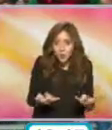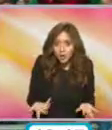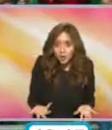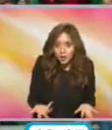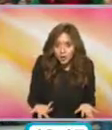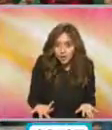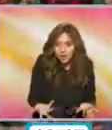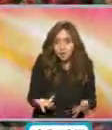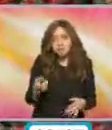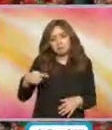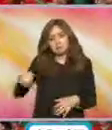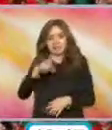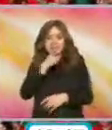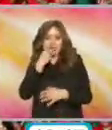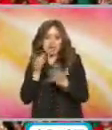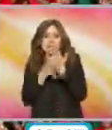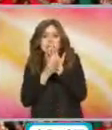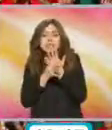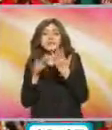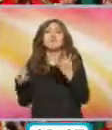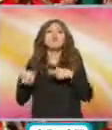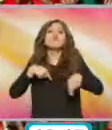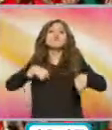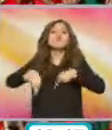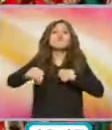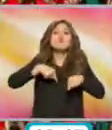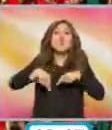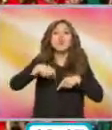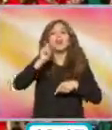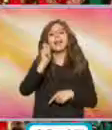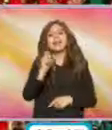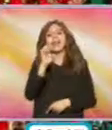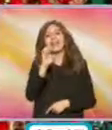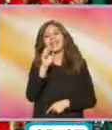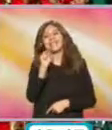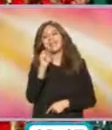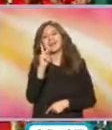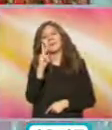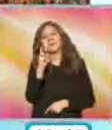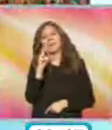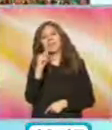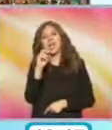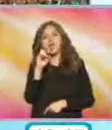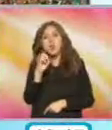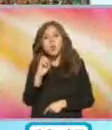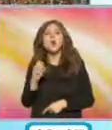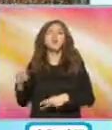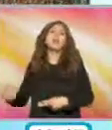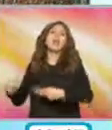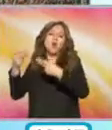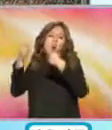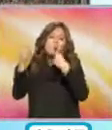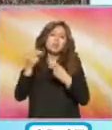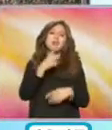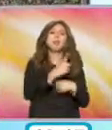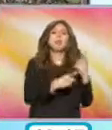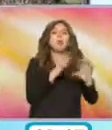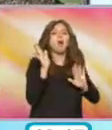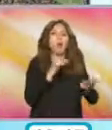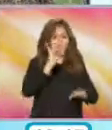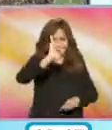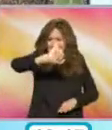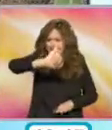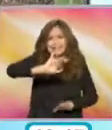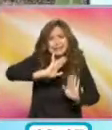sea, digo, se dice, ¿no? Que ya ahora el fútbol es más espectáculo y negocio Sí. que el deporte puro, y quizá es cierto, pero nadie puede